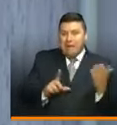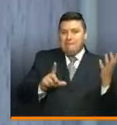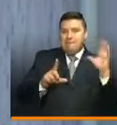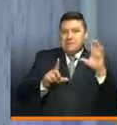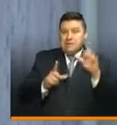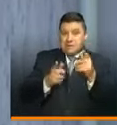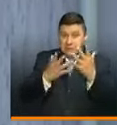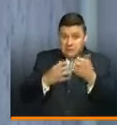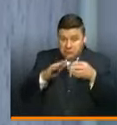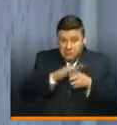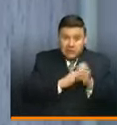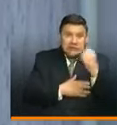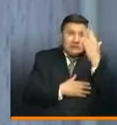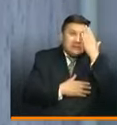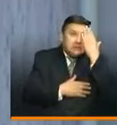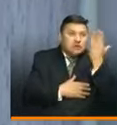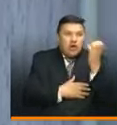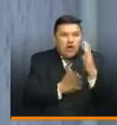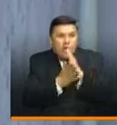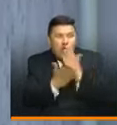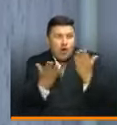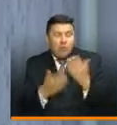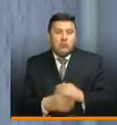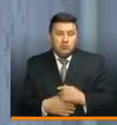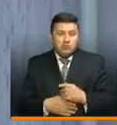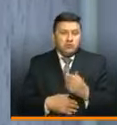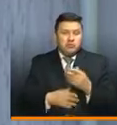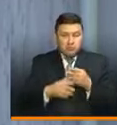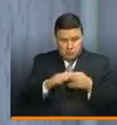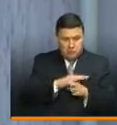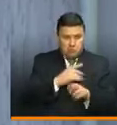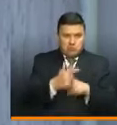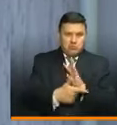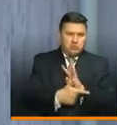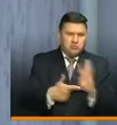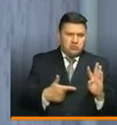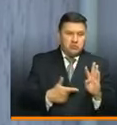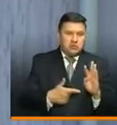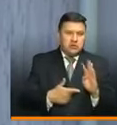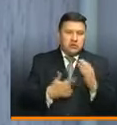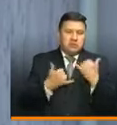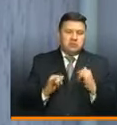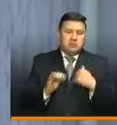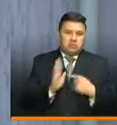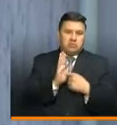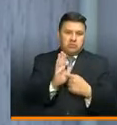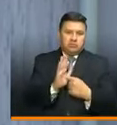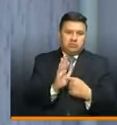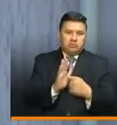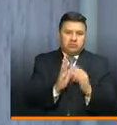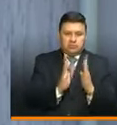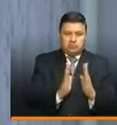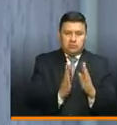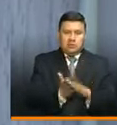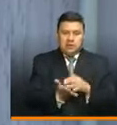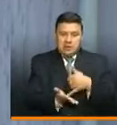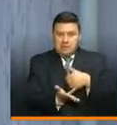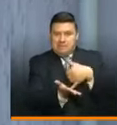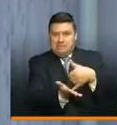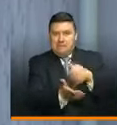si quieren entrar a ver toda la información, lo pueden hacer. Con esto concluiríamos la categoría de premiación